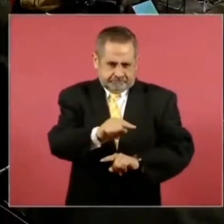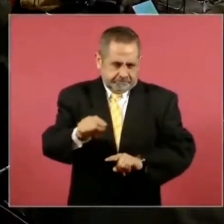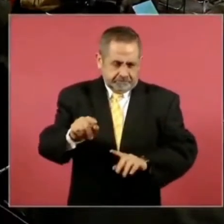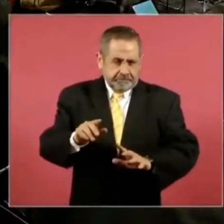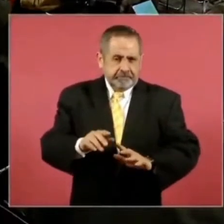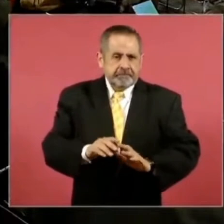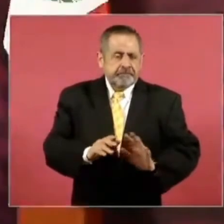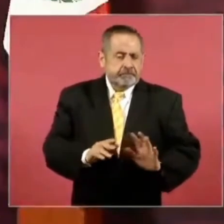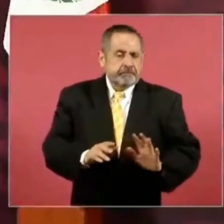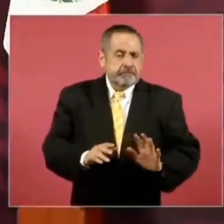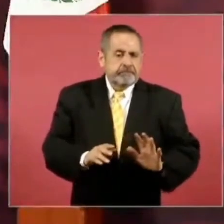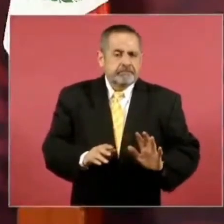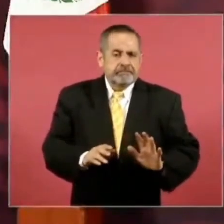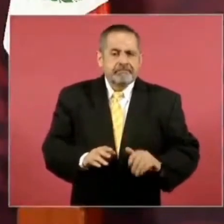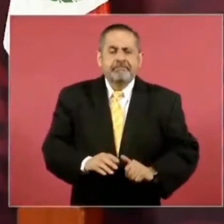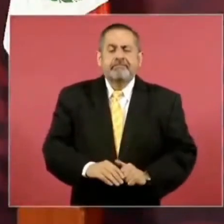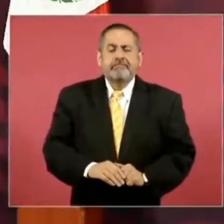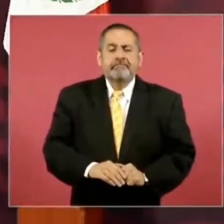más